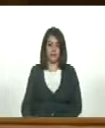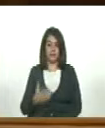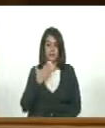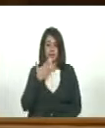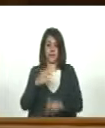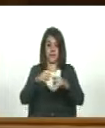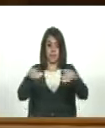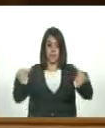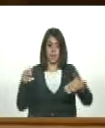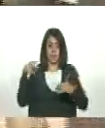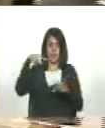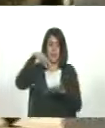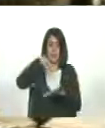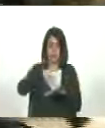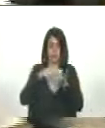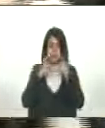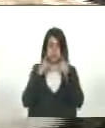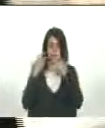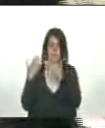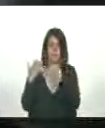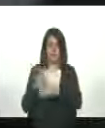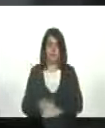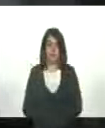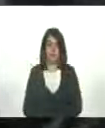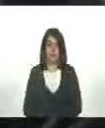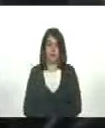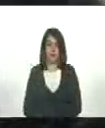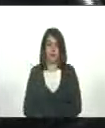Solicita la tribuna de oradores, se le concede.